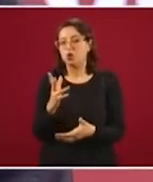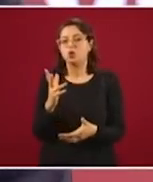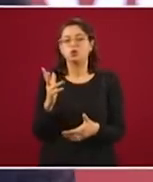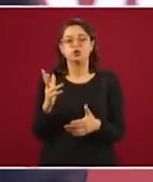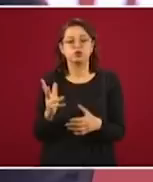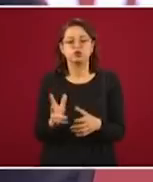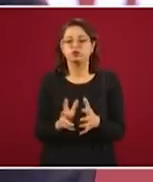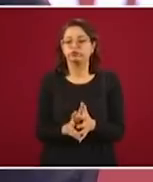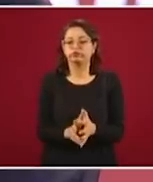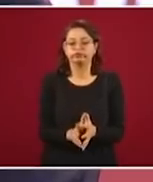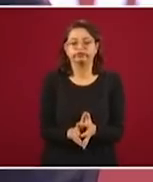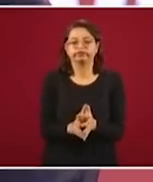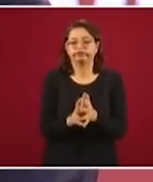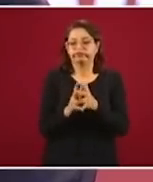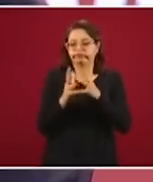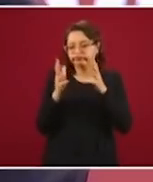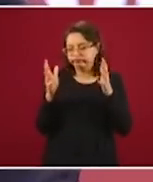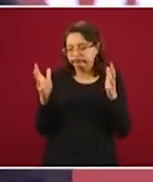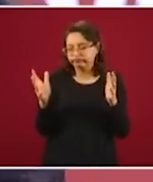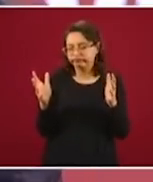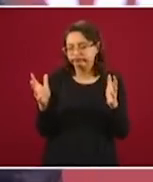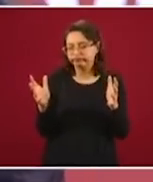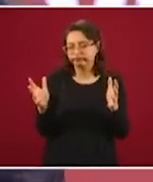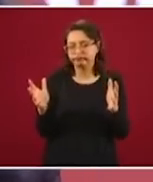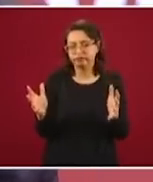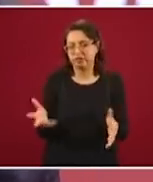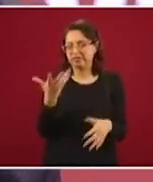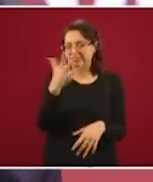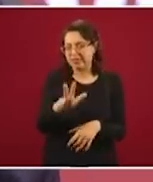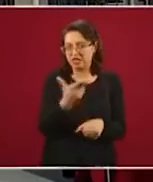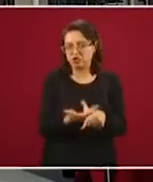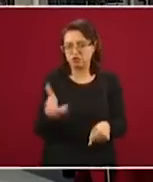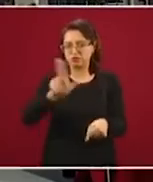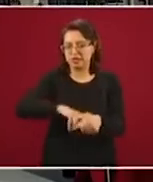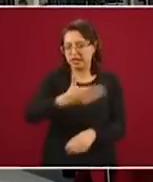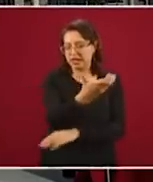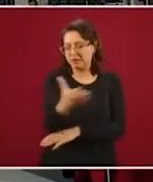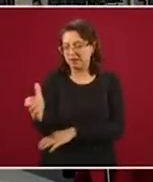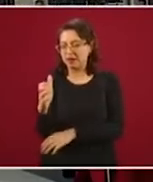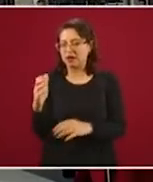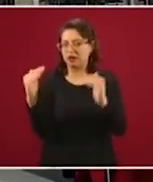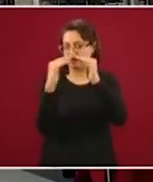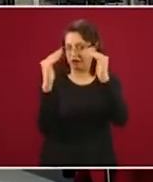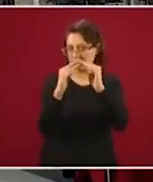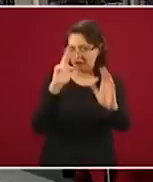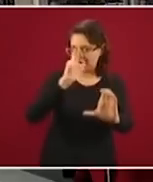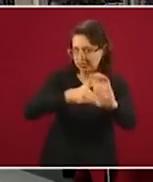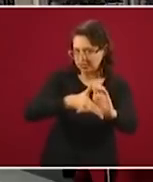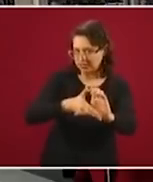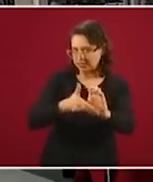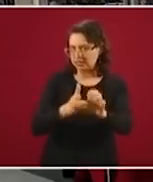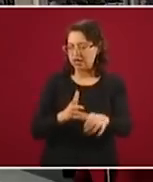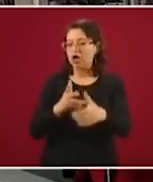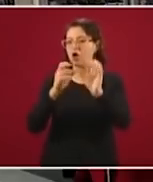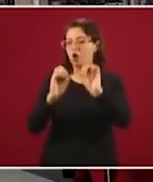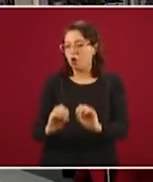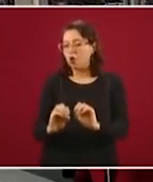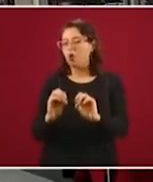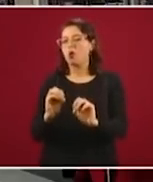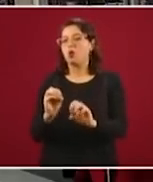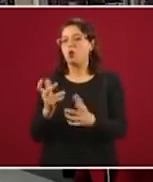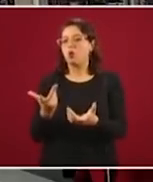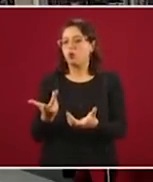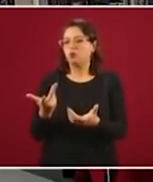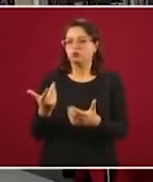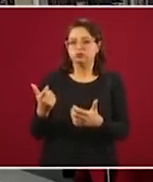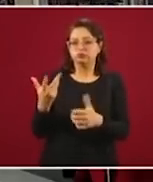ejemplo, el crecimiento de los 10 hospitales rurales que no tienen albergue o de algunas sustituciones